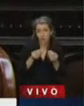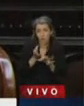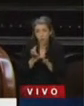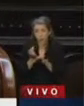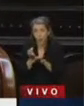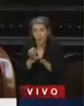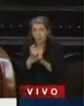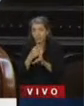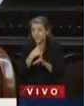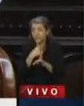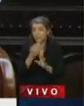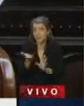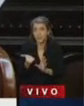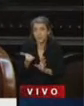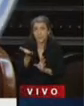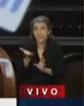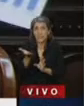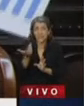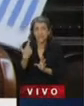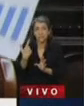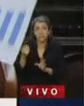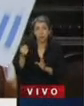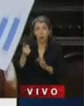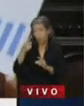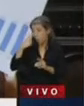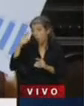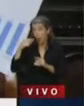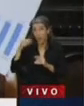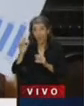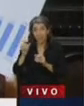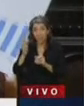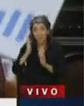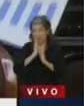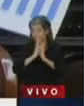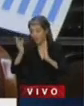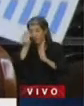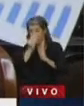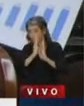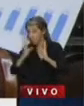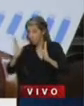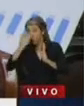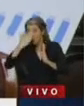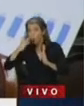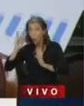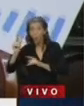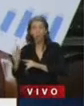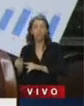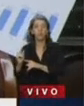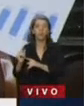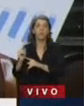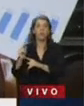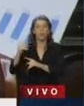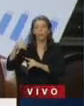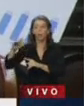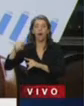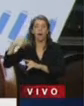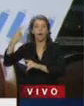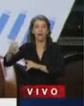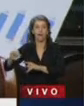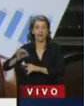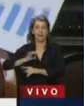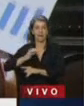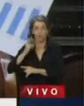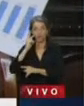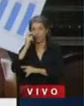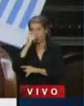de distintos organismos que tienen distintos beneficios y privilegios que no son admisibles. Y además vamos a pedir que todos esos beneficios, el dinero